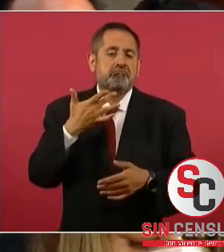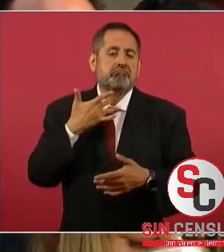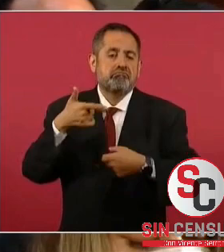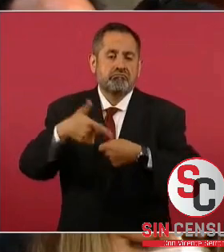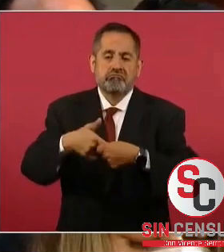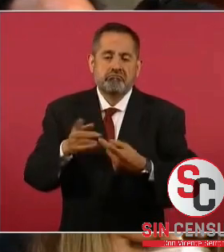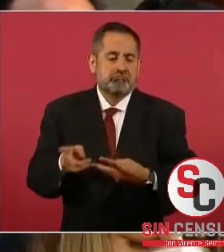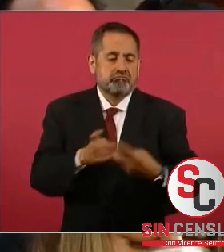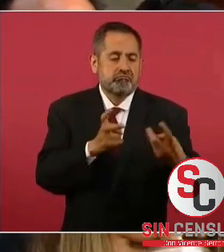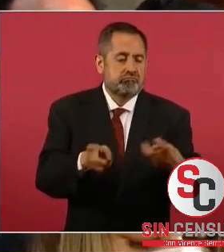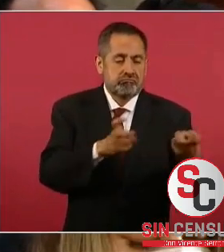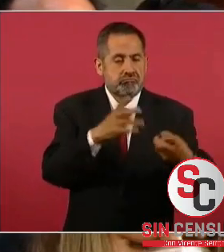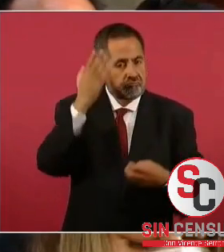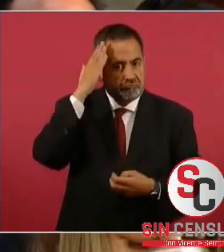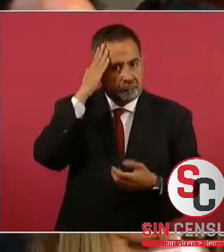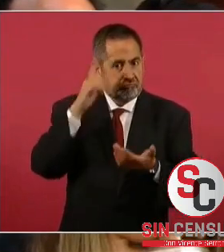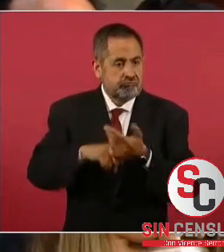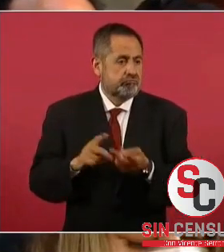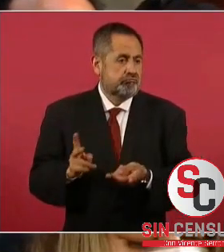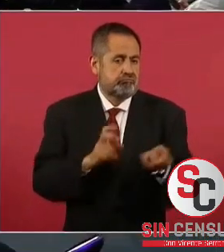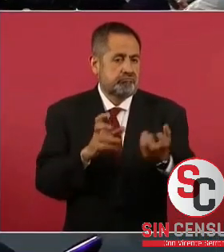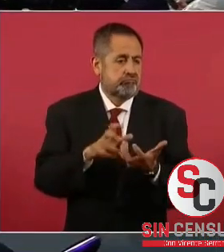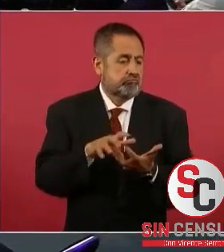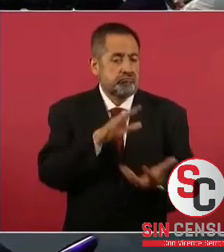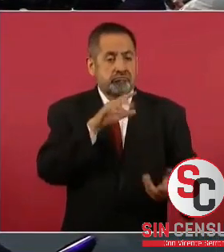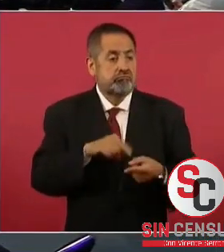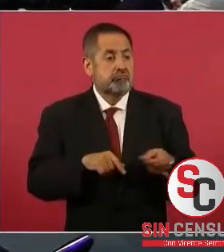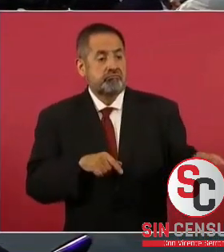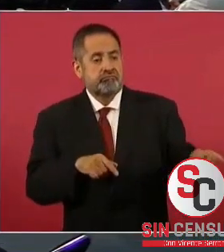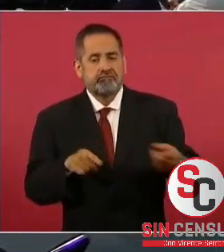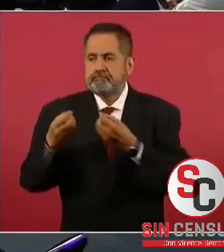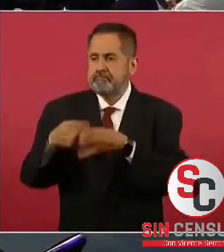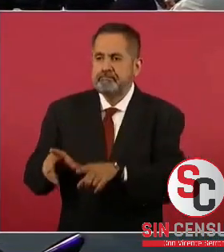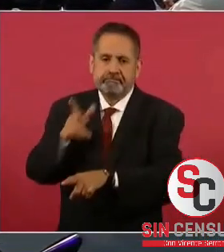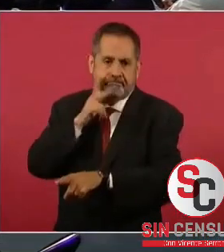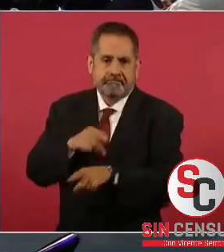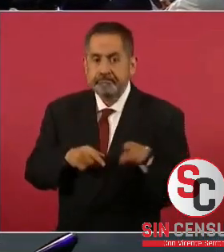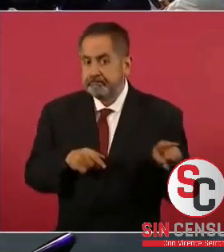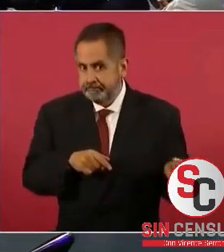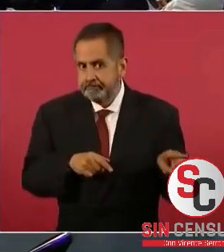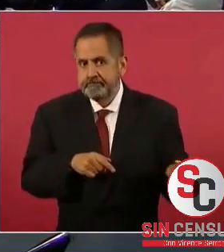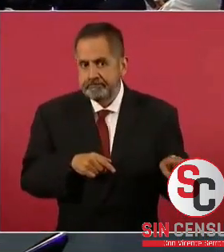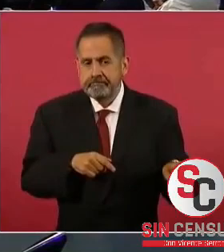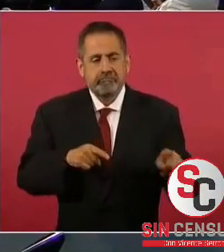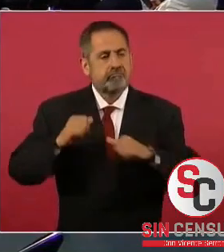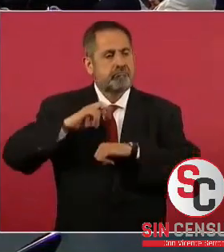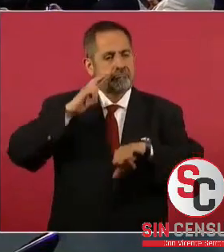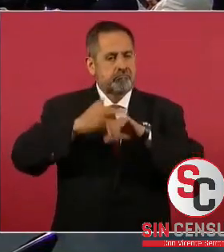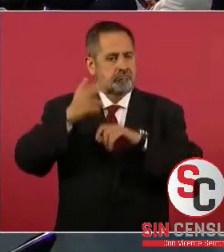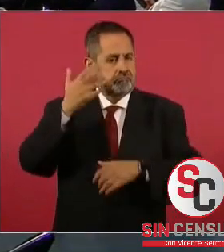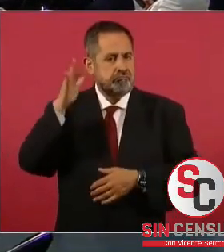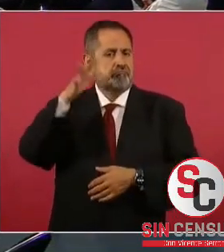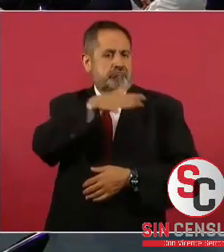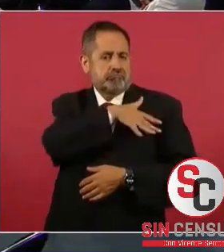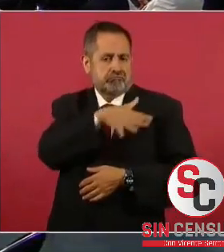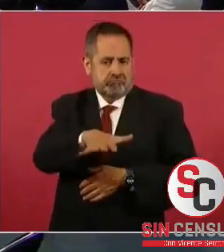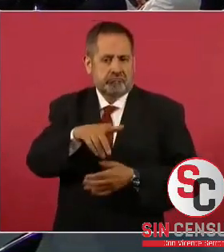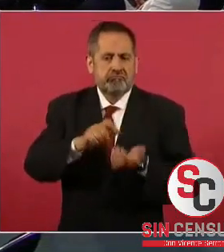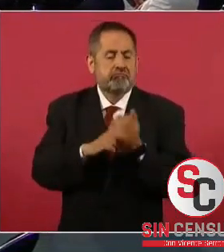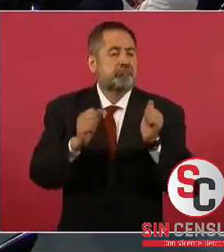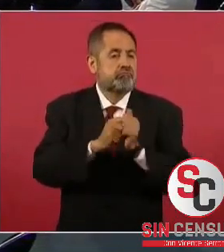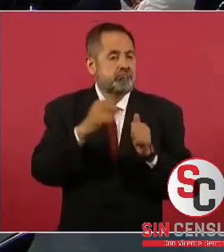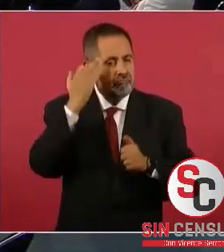de presuntamente hacer robo de combustible en contra de Petróleos Mexicanos desde su cargo que ostentó en el sexenio